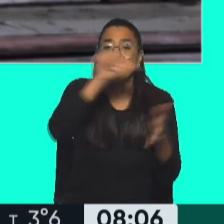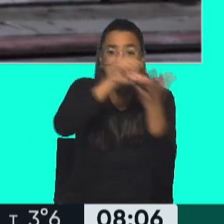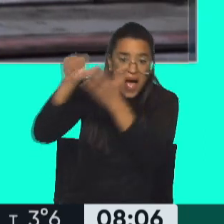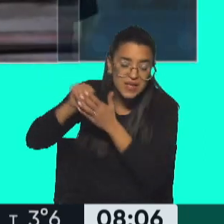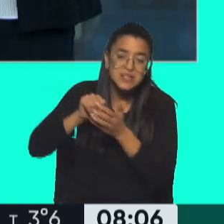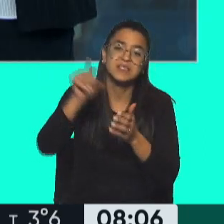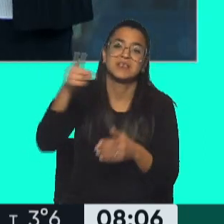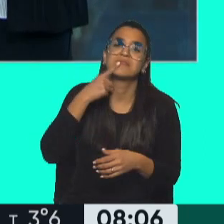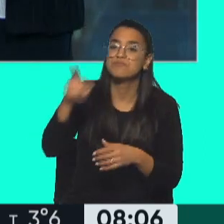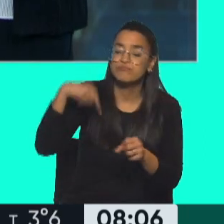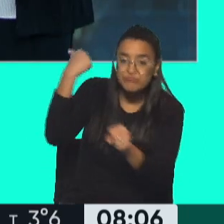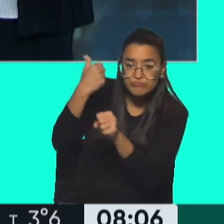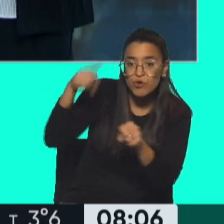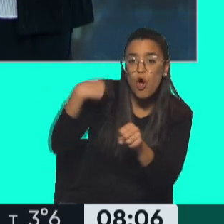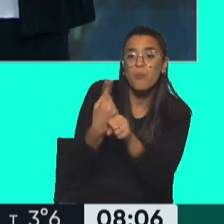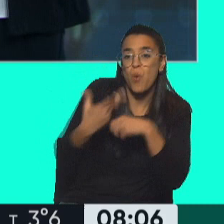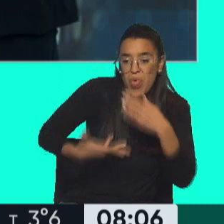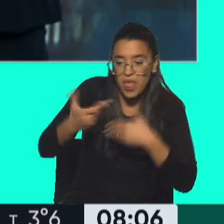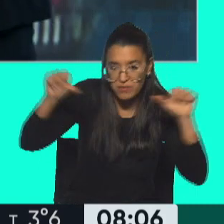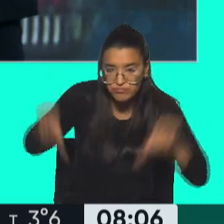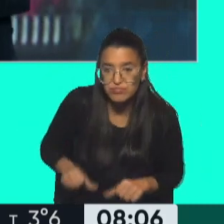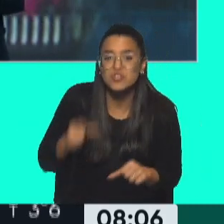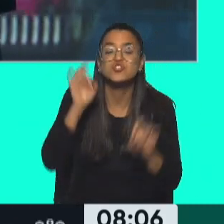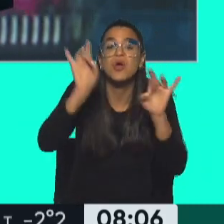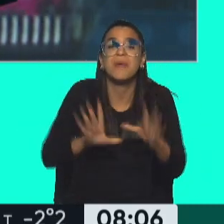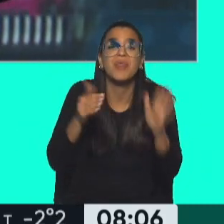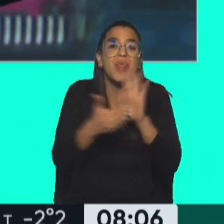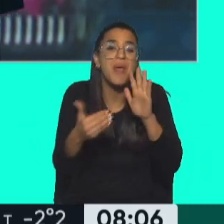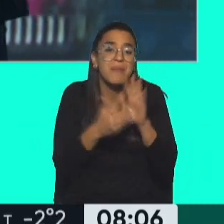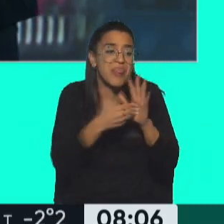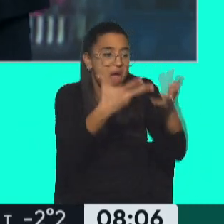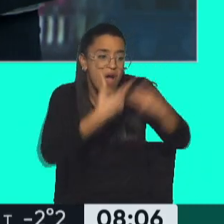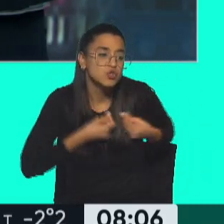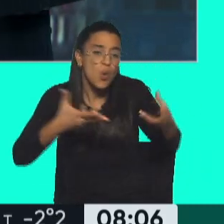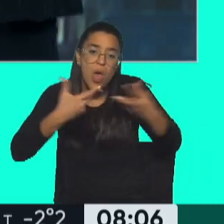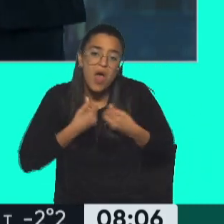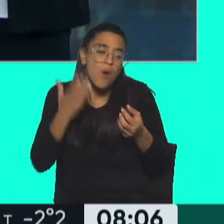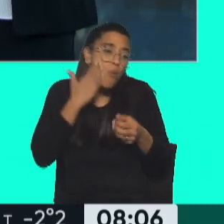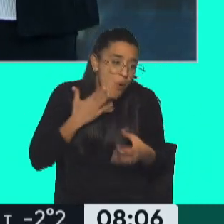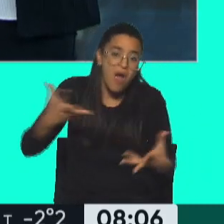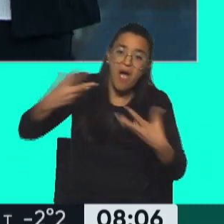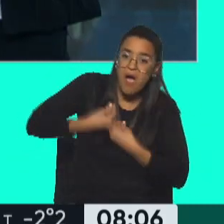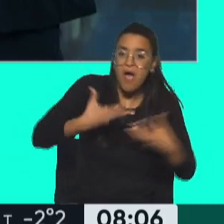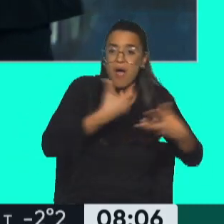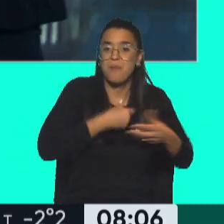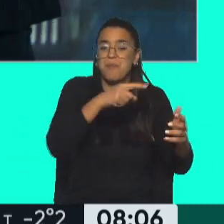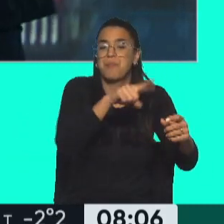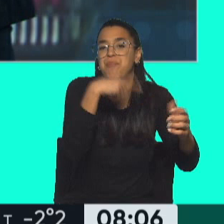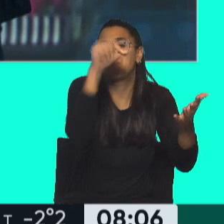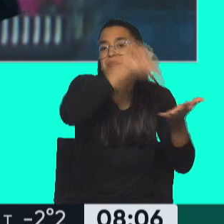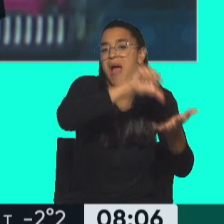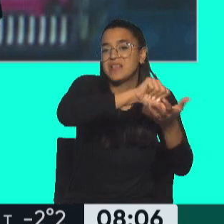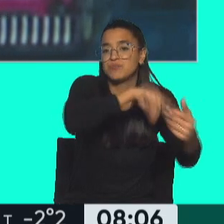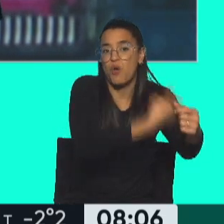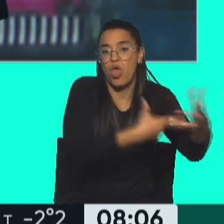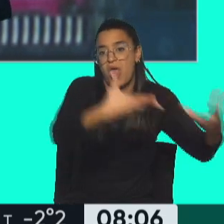que son imposibilitados de desarrollo y que solamente dependen de una ayuda, de la solidaridad de las potencias y en realidad, bueno, eso